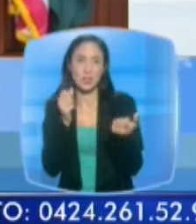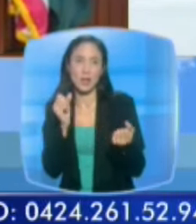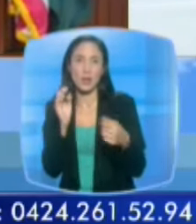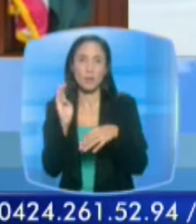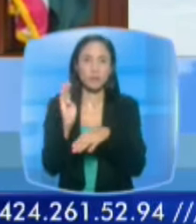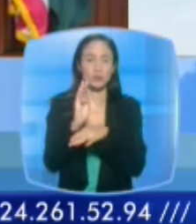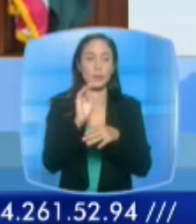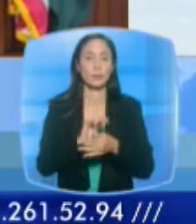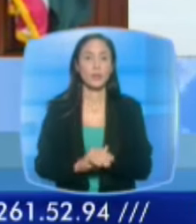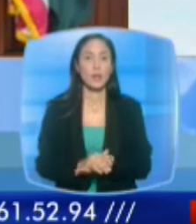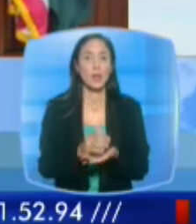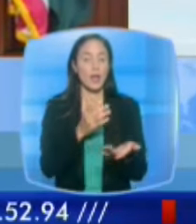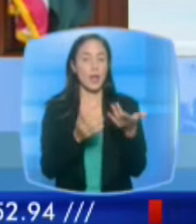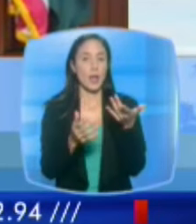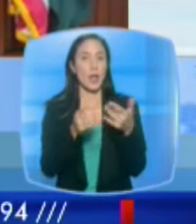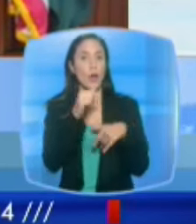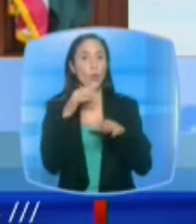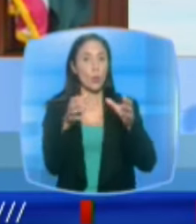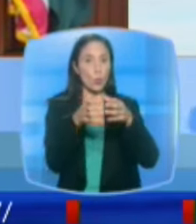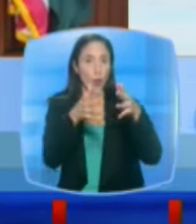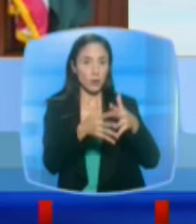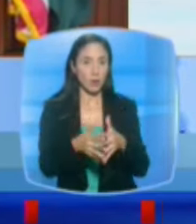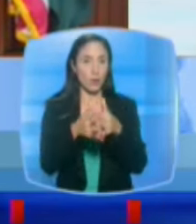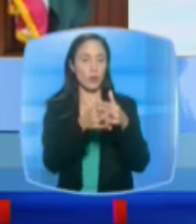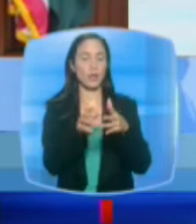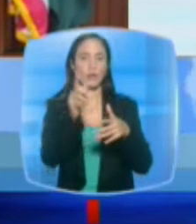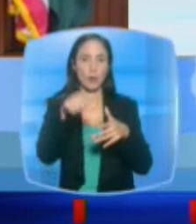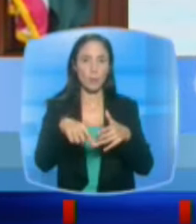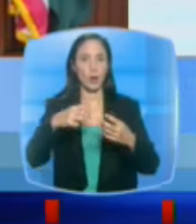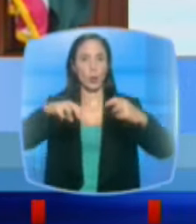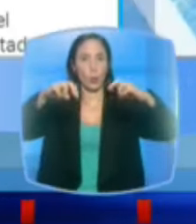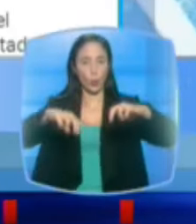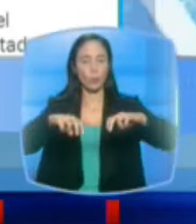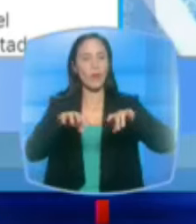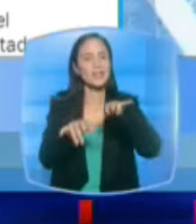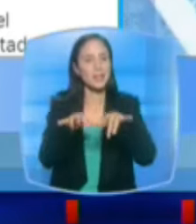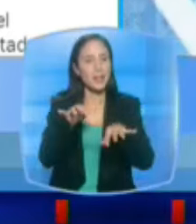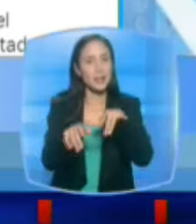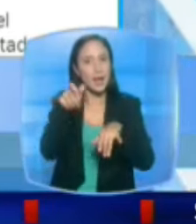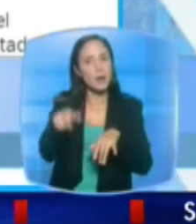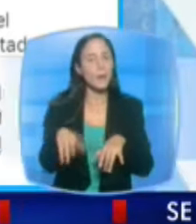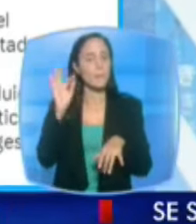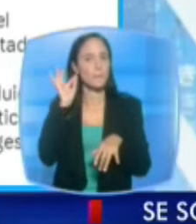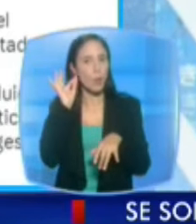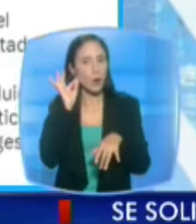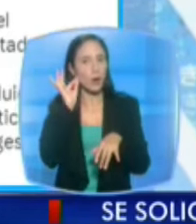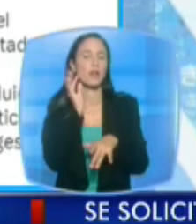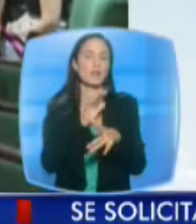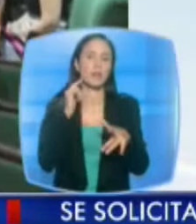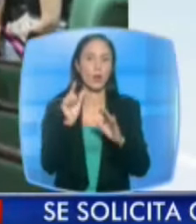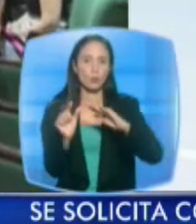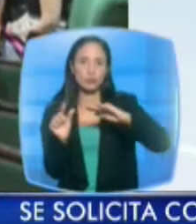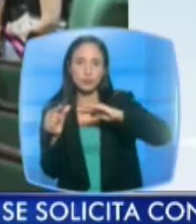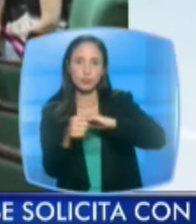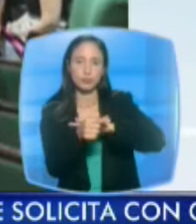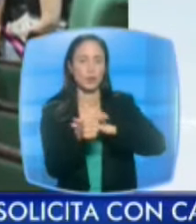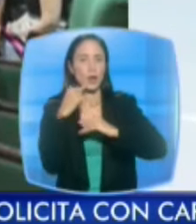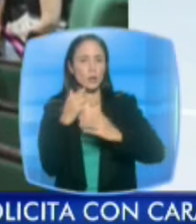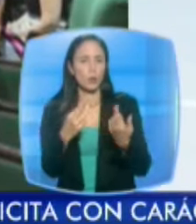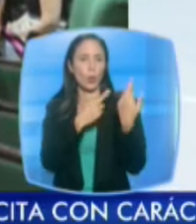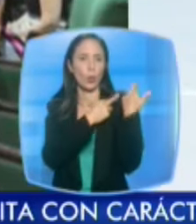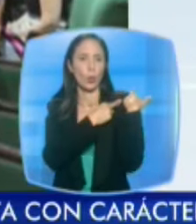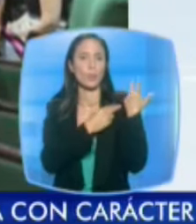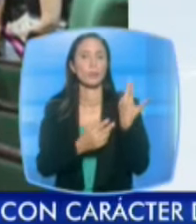catástrofes. El alto funcionario estadounidense también se reunió con la secretaria general de la CARICOM, Carla Vermet.